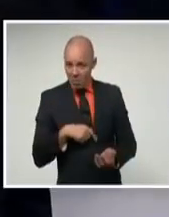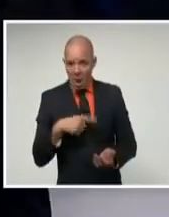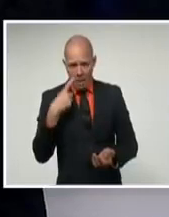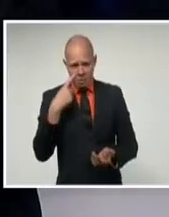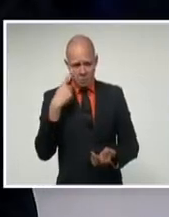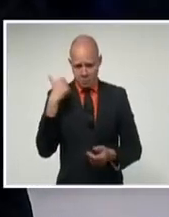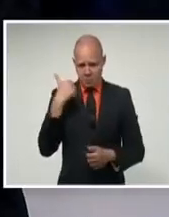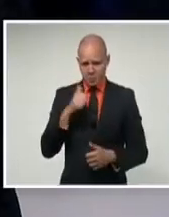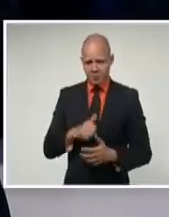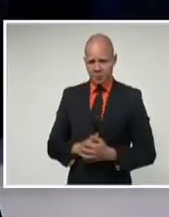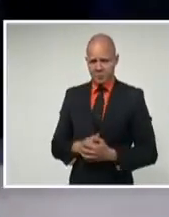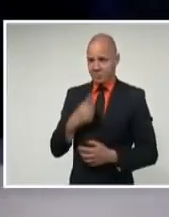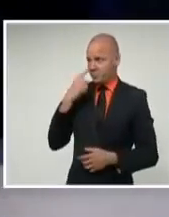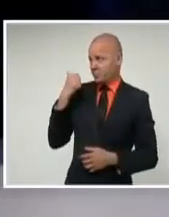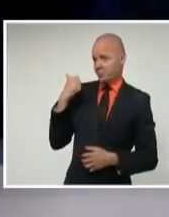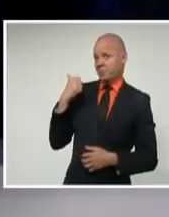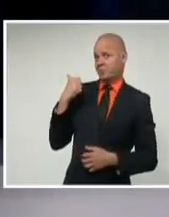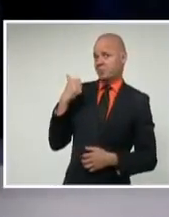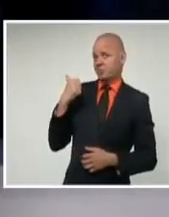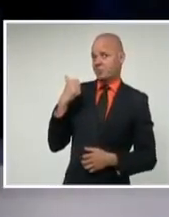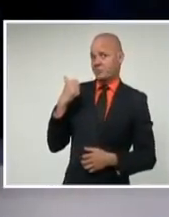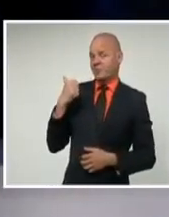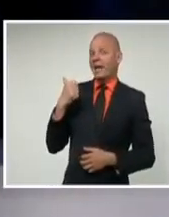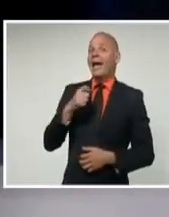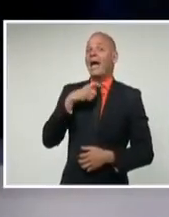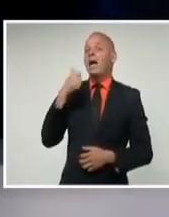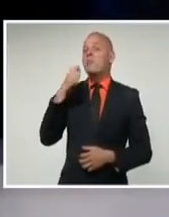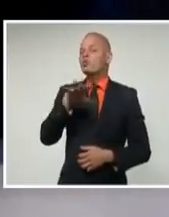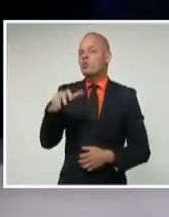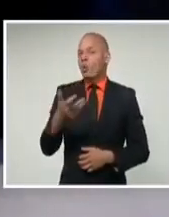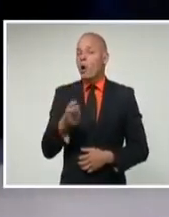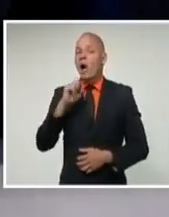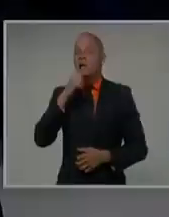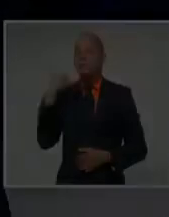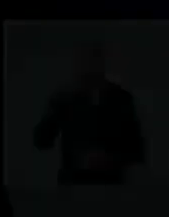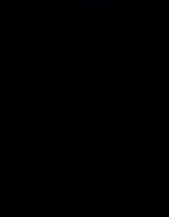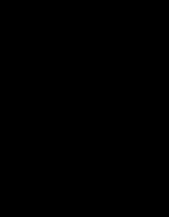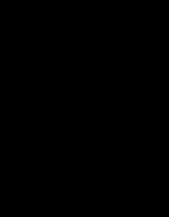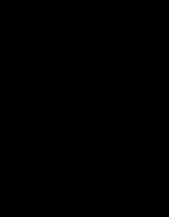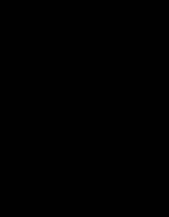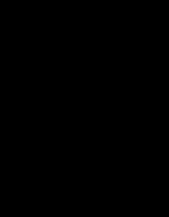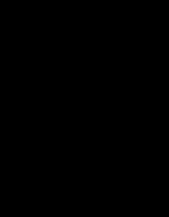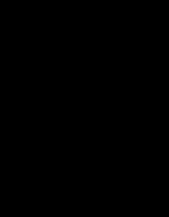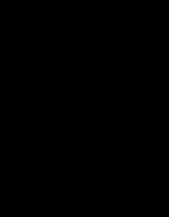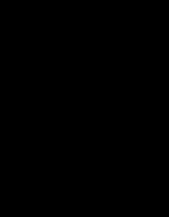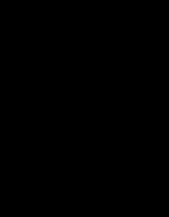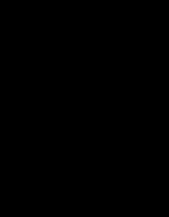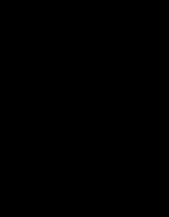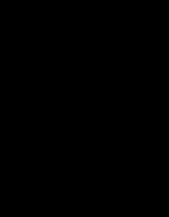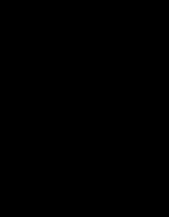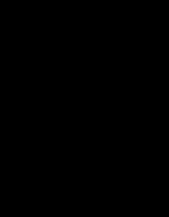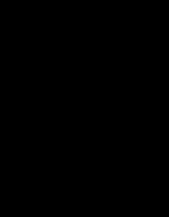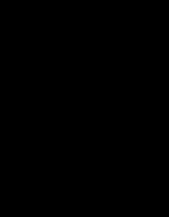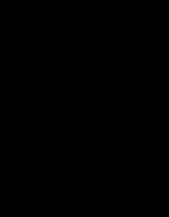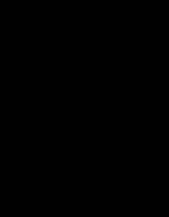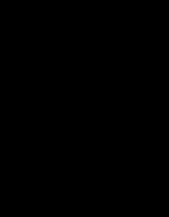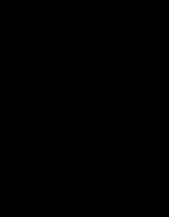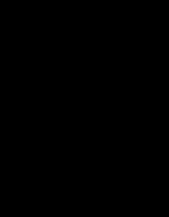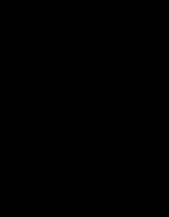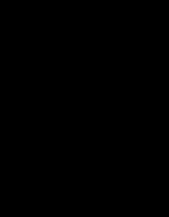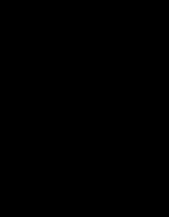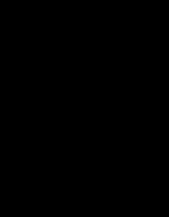conmigo. El flamante congresista Marco Rubio se hizo eco de una de esas personas. Para nadie es un secreto, en Cuba,